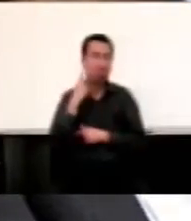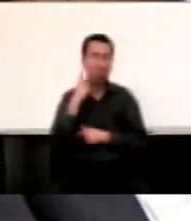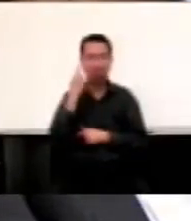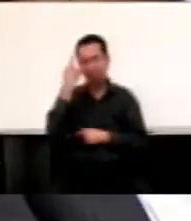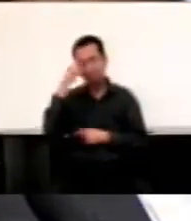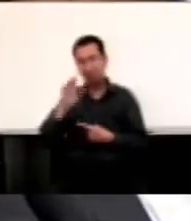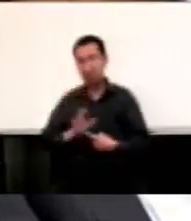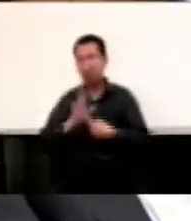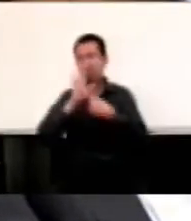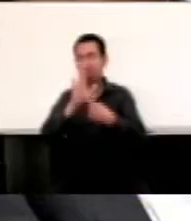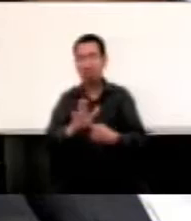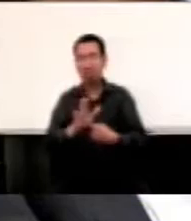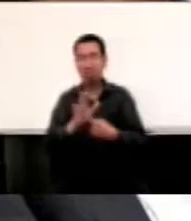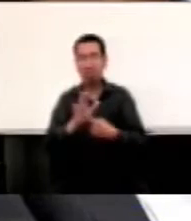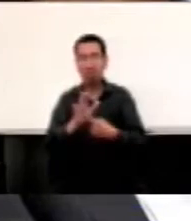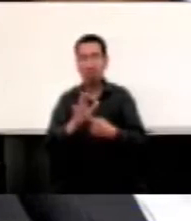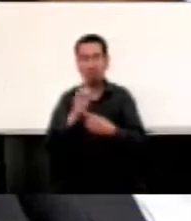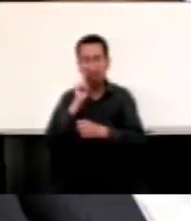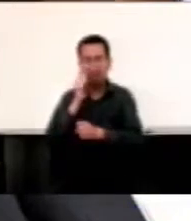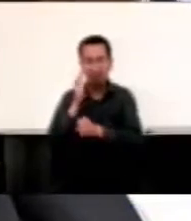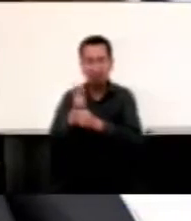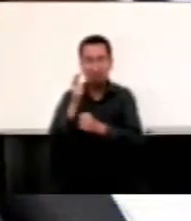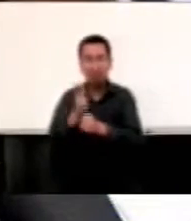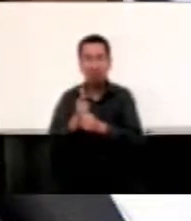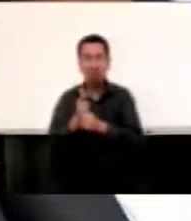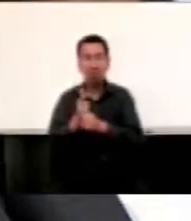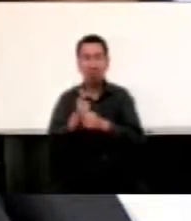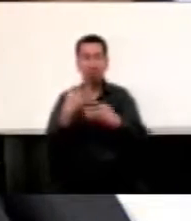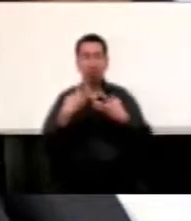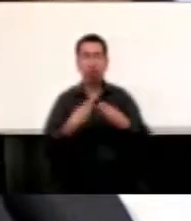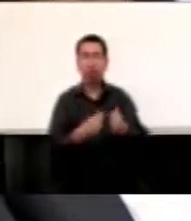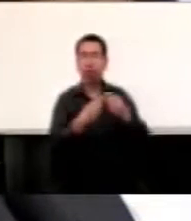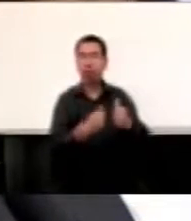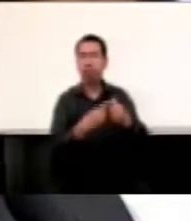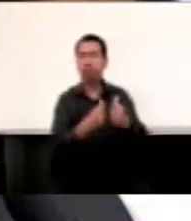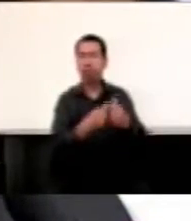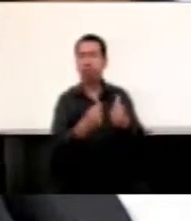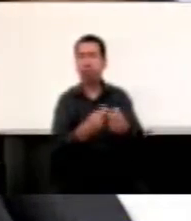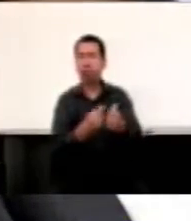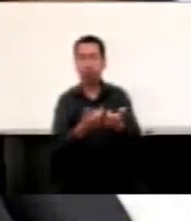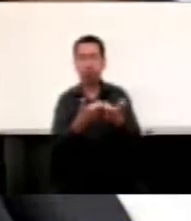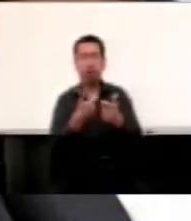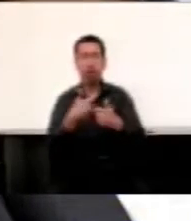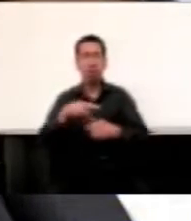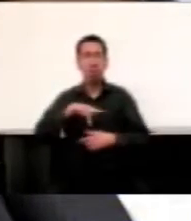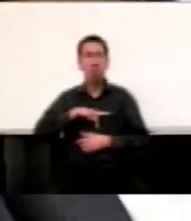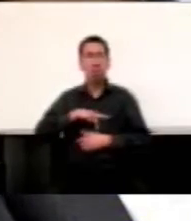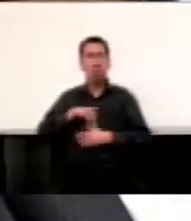creación, una creciente captura de cuantiosos recursos estatales, subsidios,